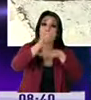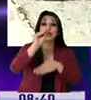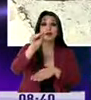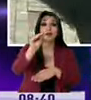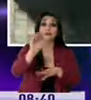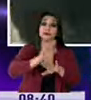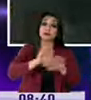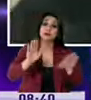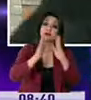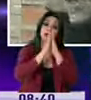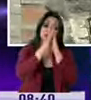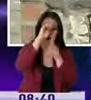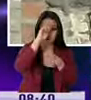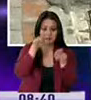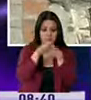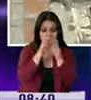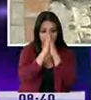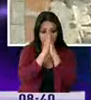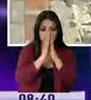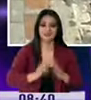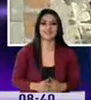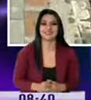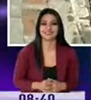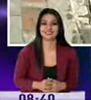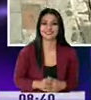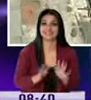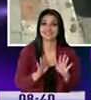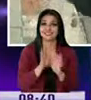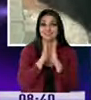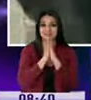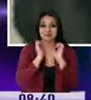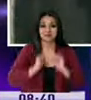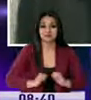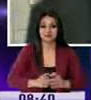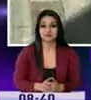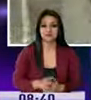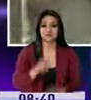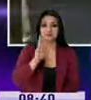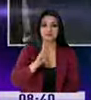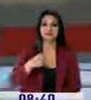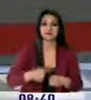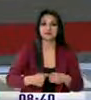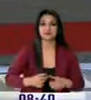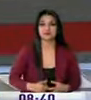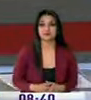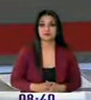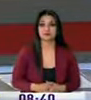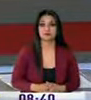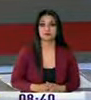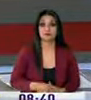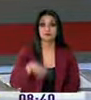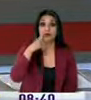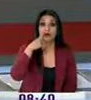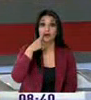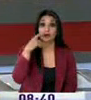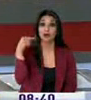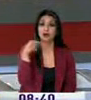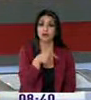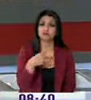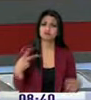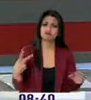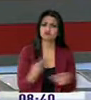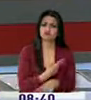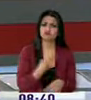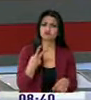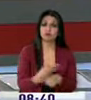avisada. Amén. Eso es todo. Así que ojalá nos hagan caso. Vamos al sur de la ciudad de Quito. Fue detenido el presunto integrante de una